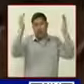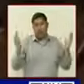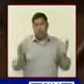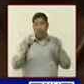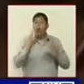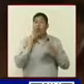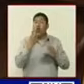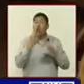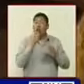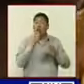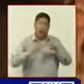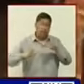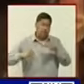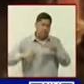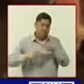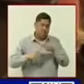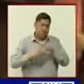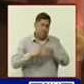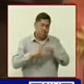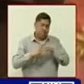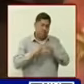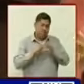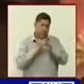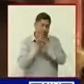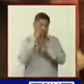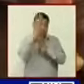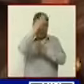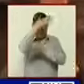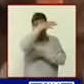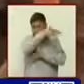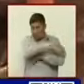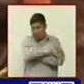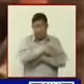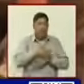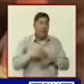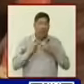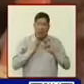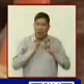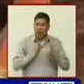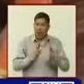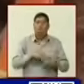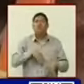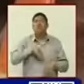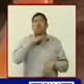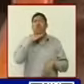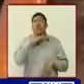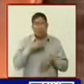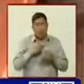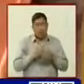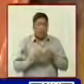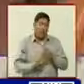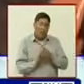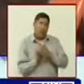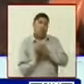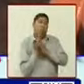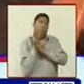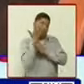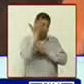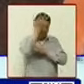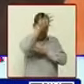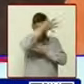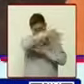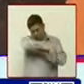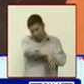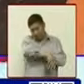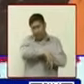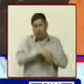colapso por agua. El agua no pudo desembocar en el río porque el río estaba también lleno y esa agua volvió por la bóveda y encontró un